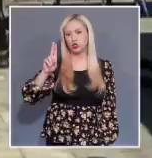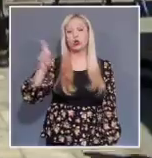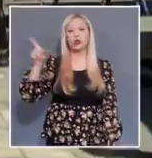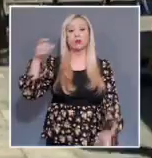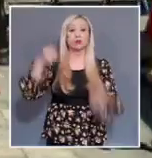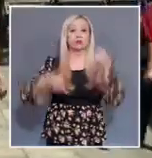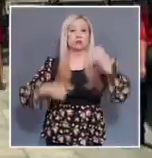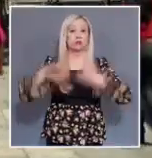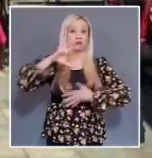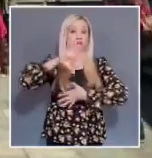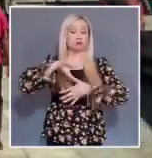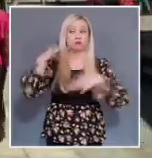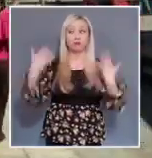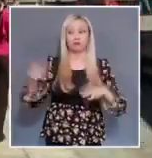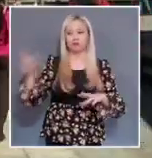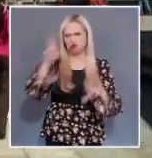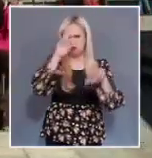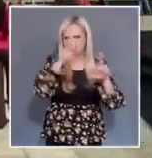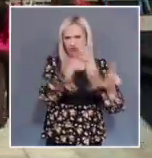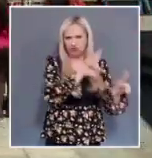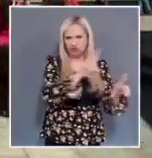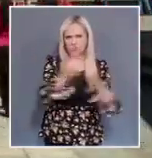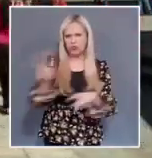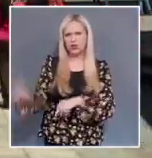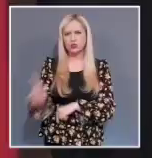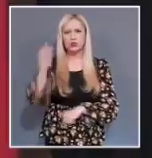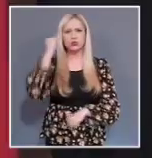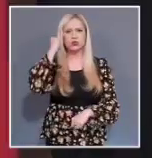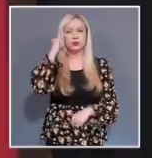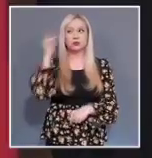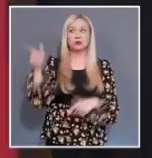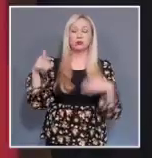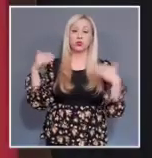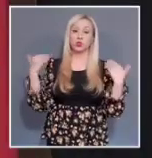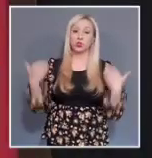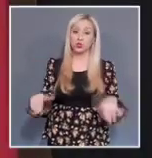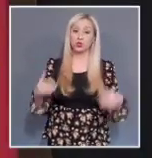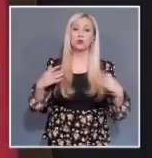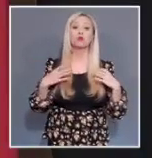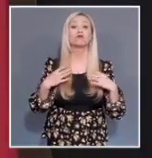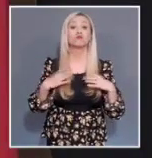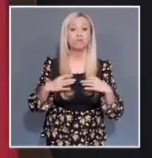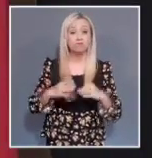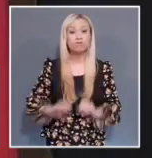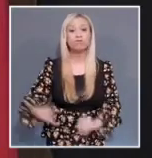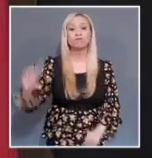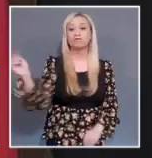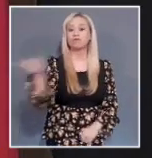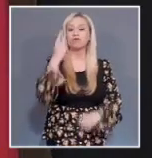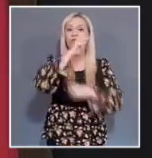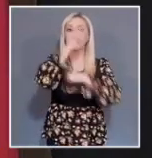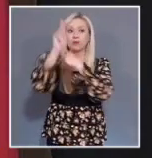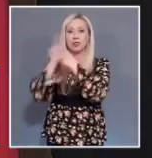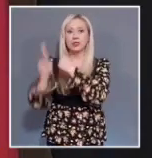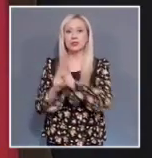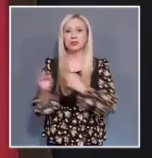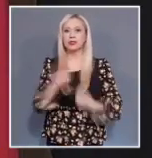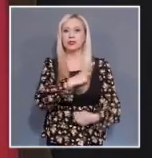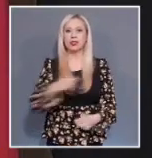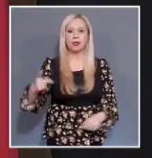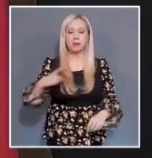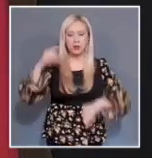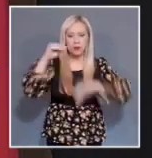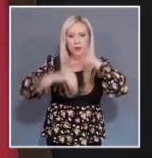de los pueblos indígenas. Los estados tienen que hacer políticas públicas pertinentes,